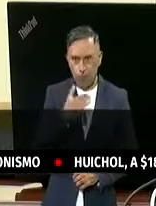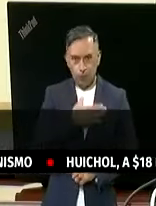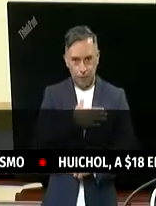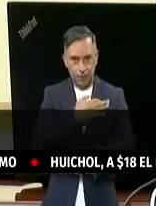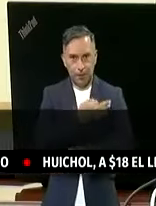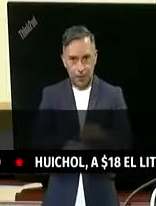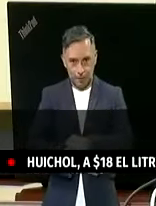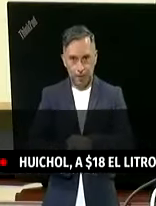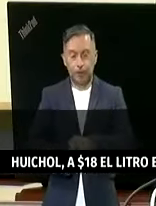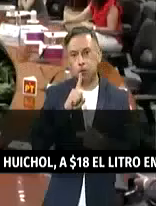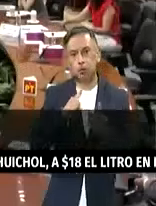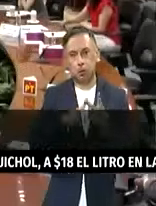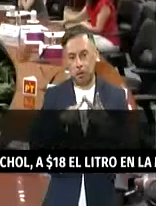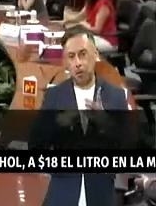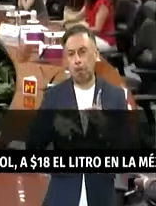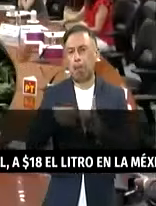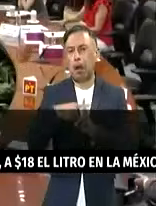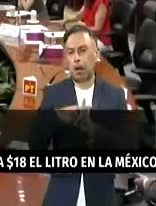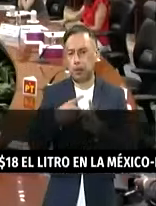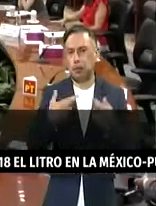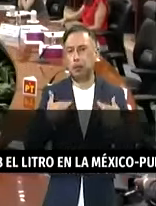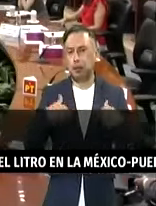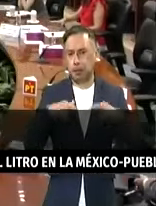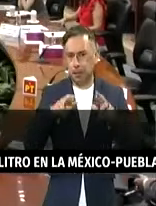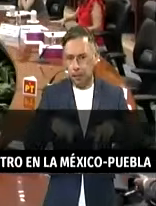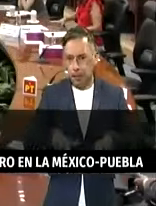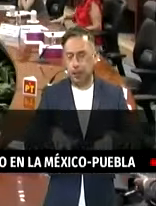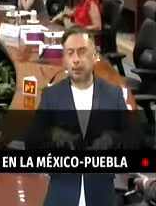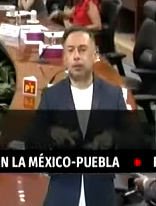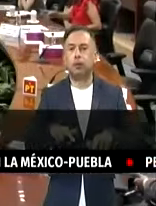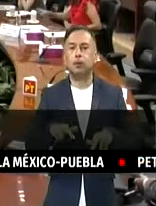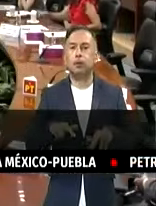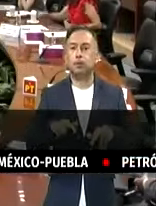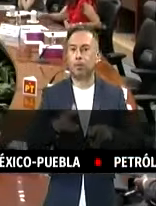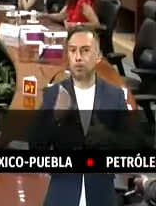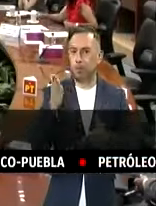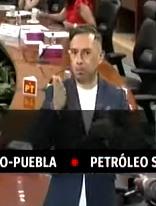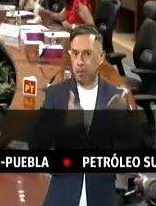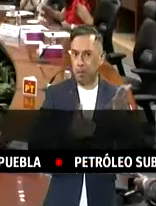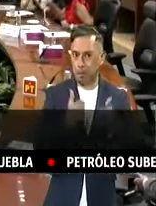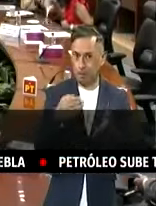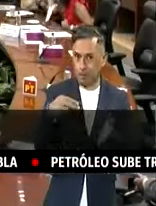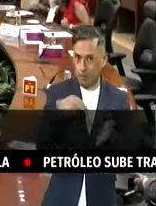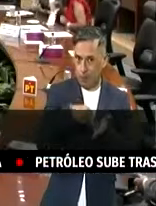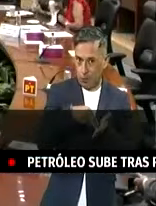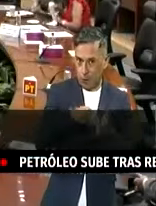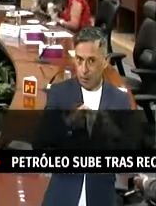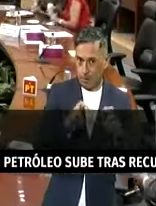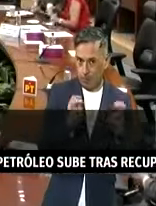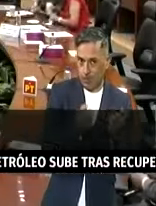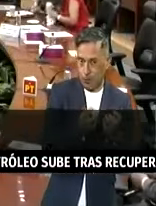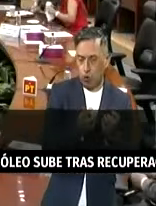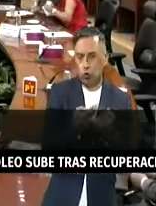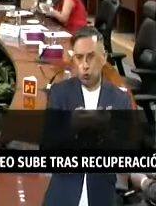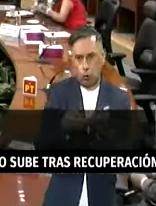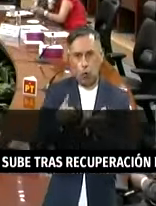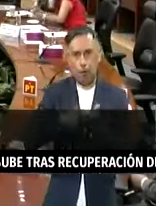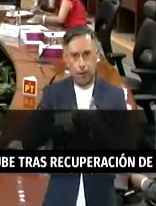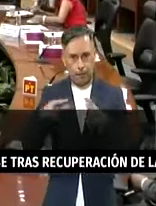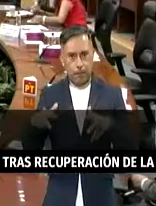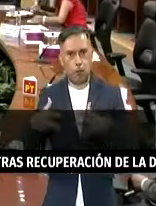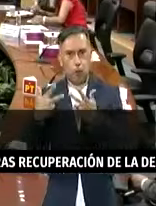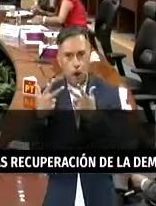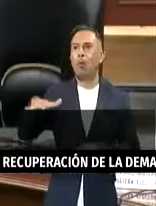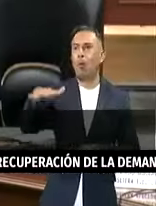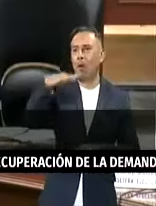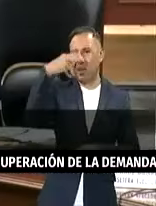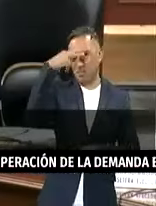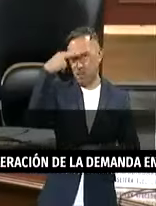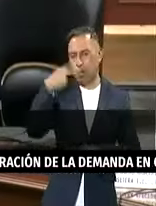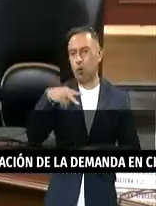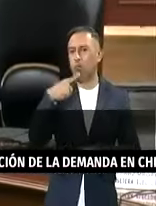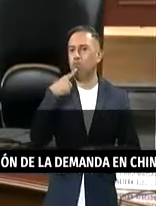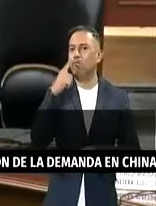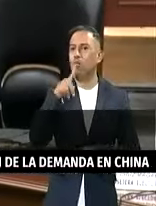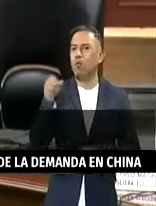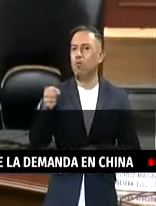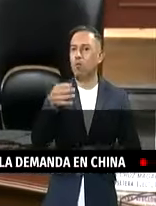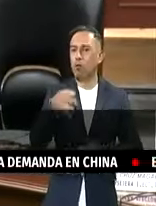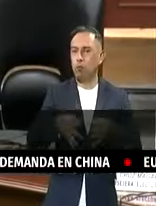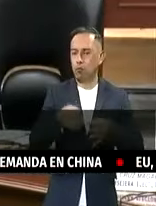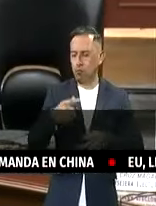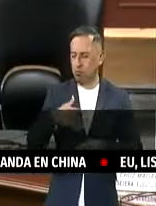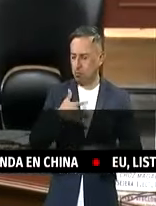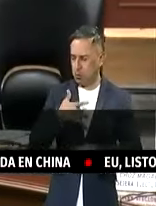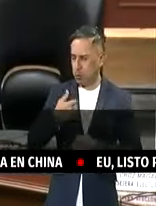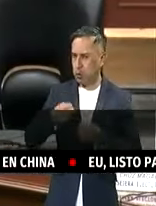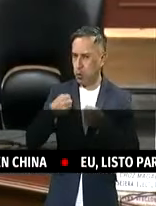¿qué pasaría entonces en el Senado? ¿Cuál sería el proceso a seguir? si también ahí podría tener un momento